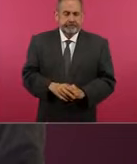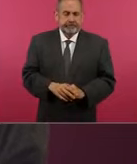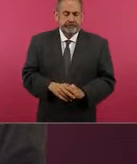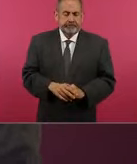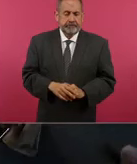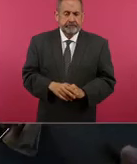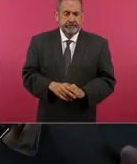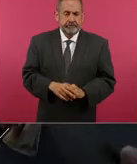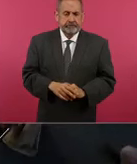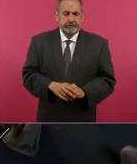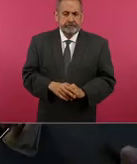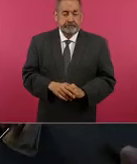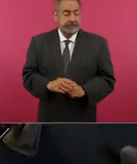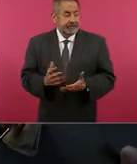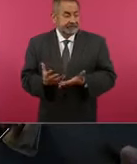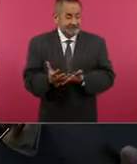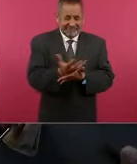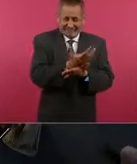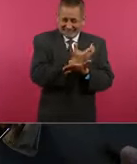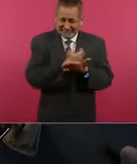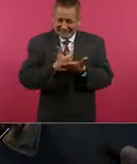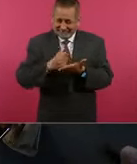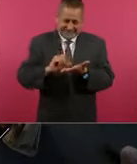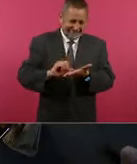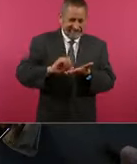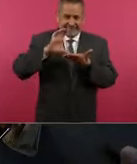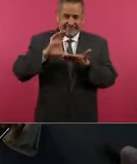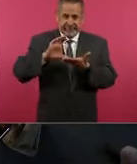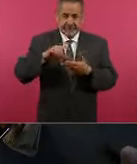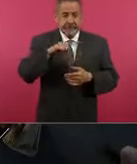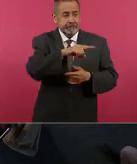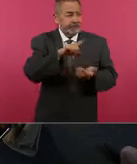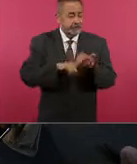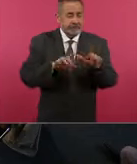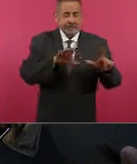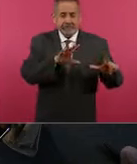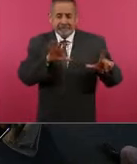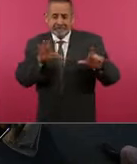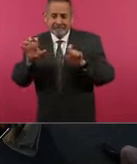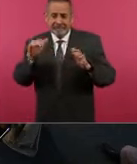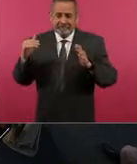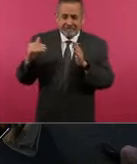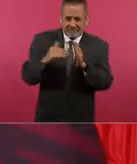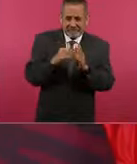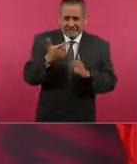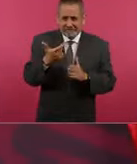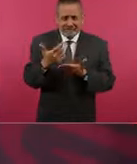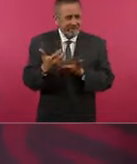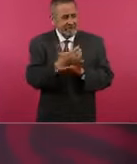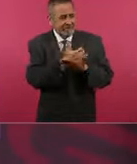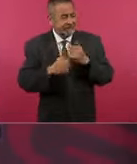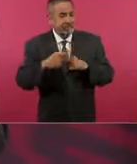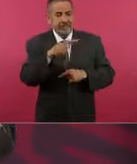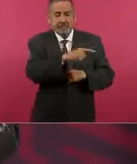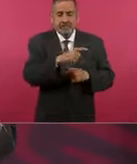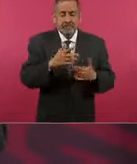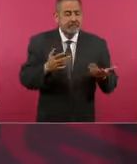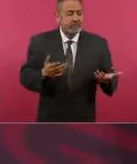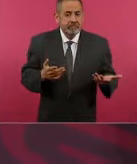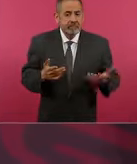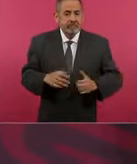Entonces, cuando se gana tanto, una gente que gana 700,000 pesos y se lo debe